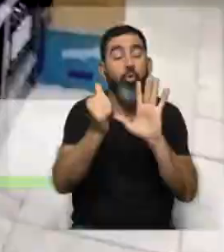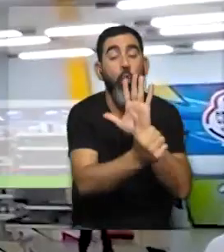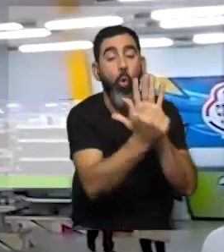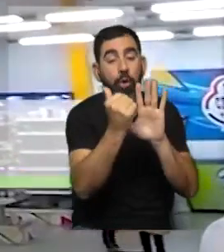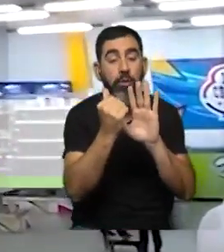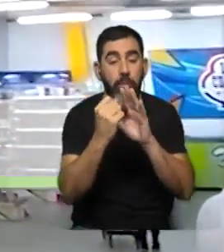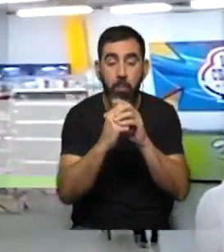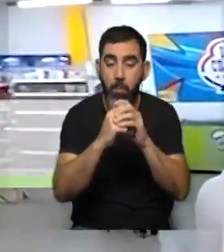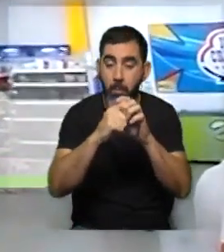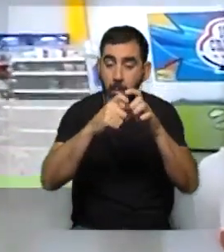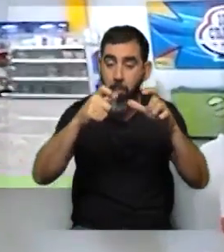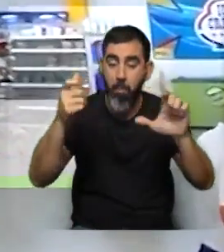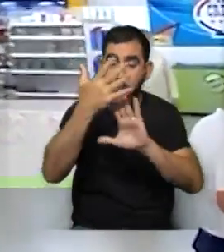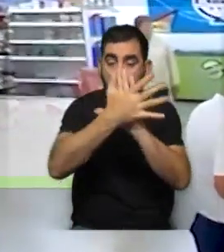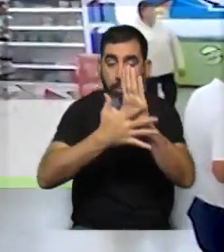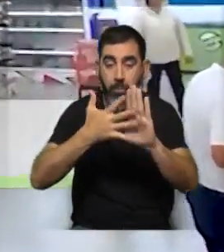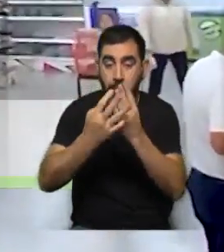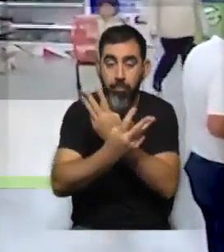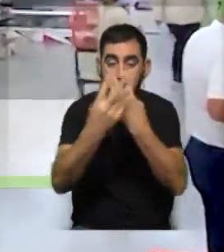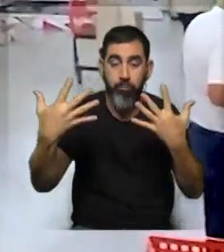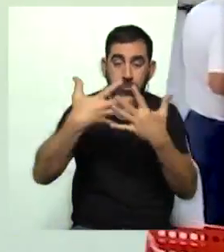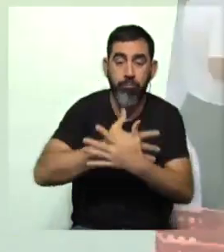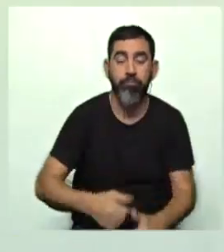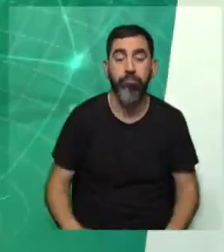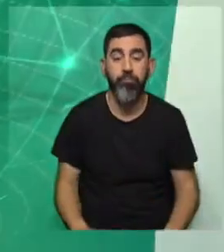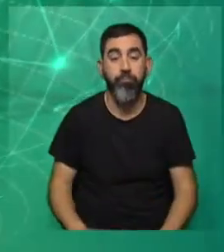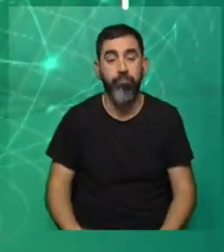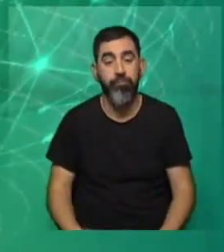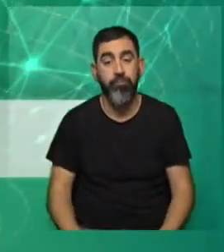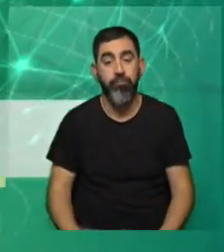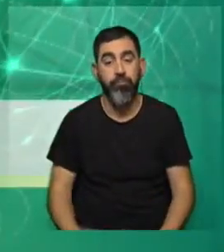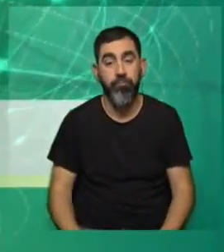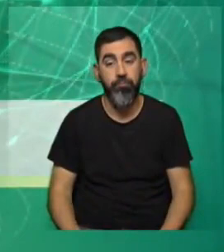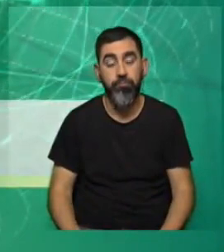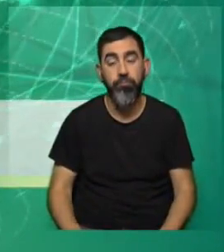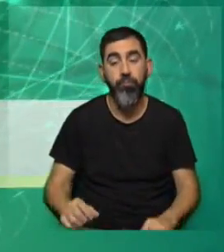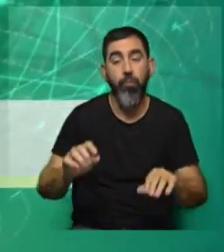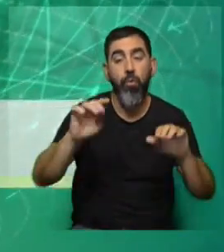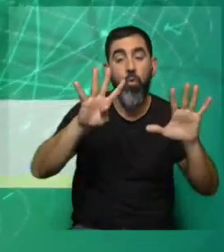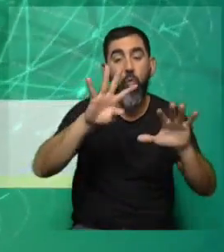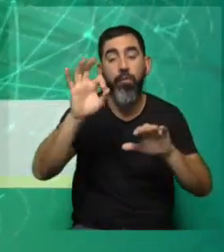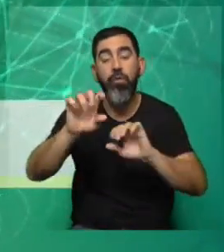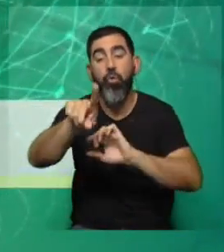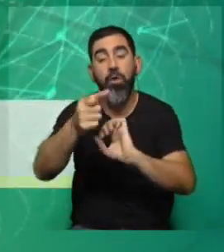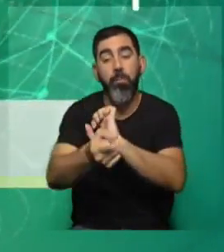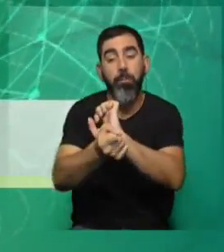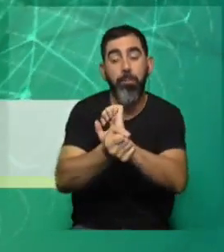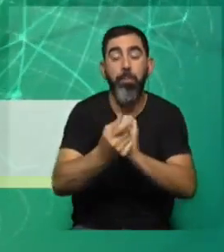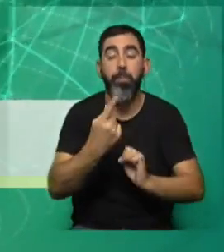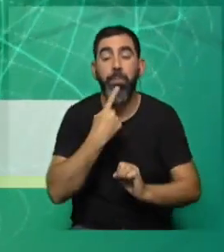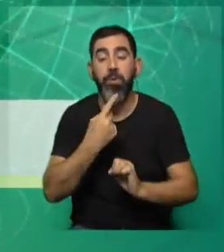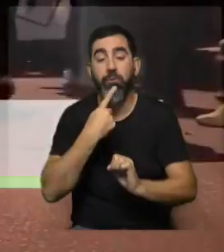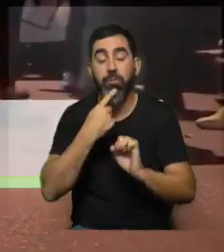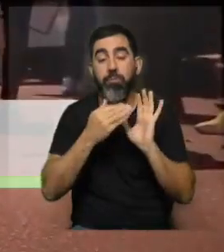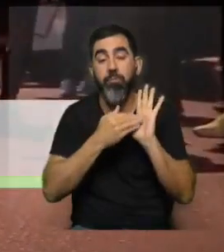litoral y comienza a sentirse en todo el país unos 900 expresos y expresa política